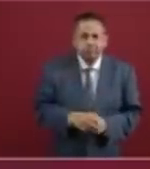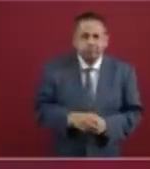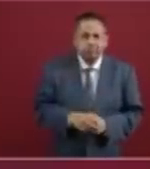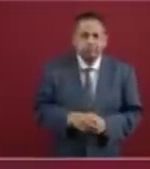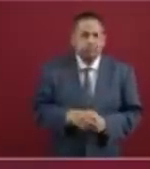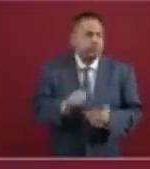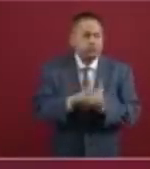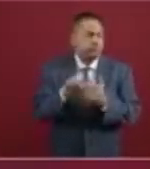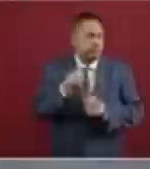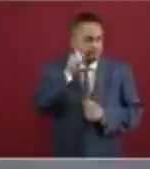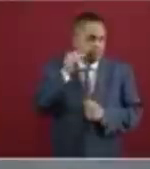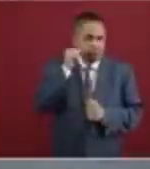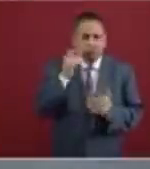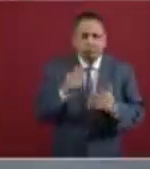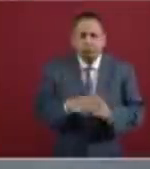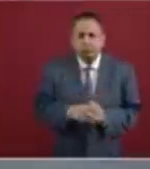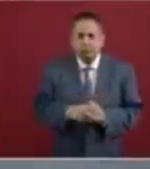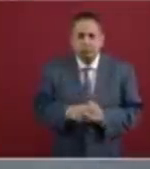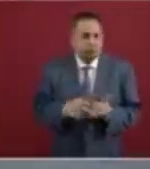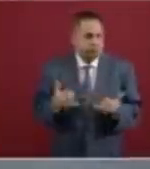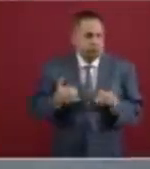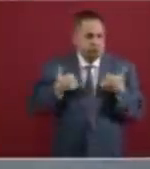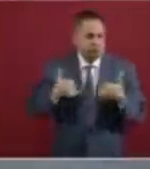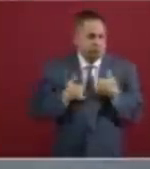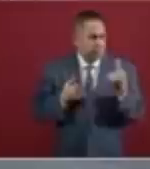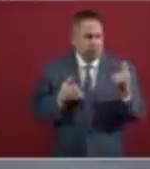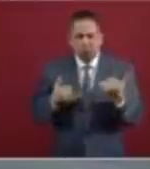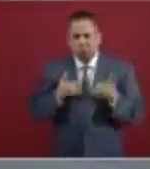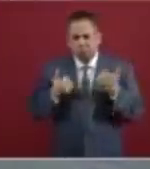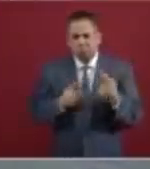por ejemplo, un jovencito